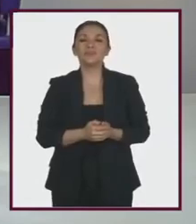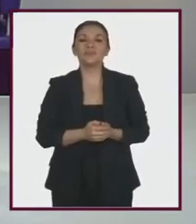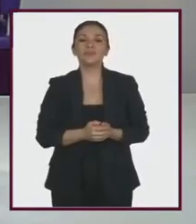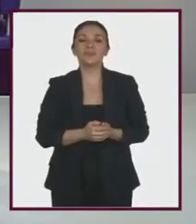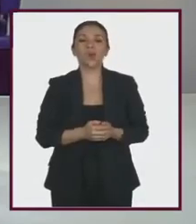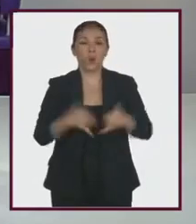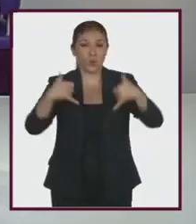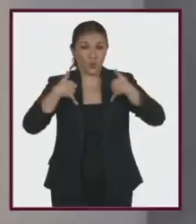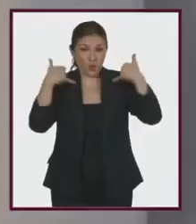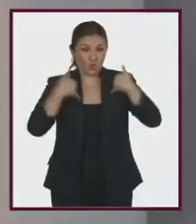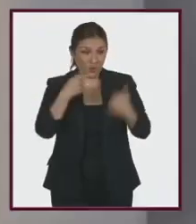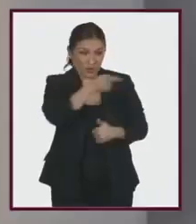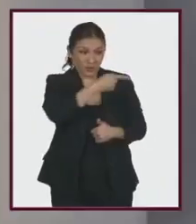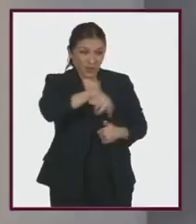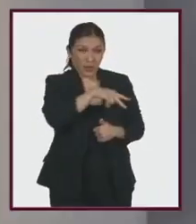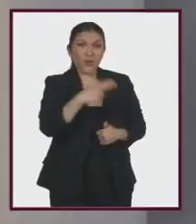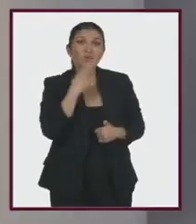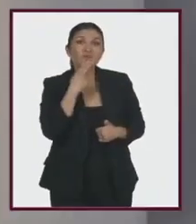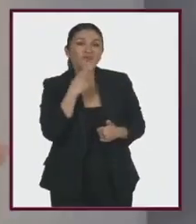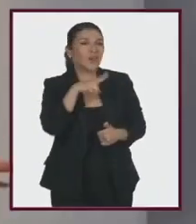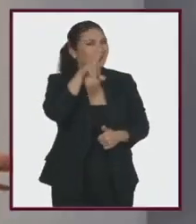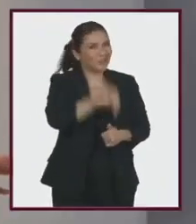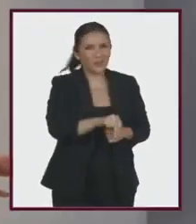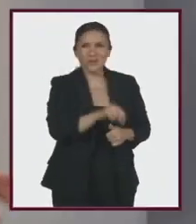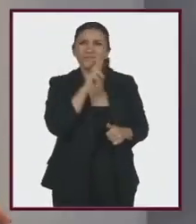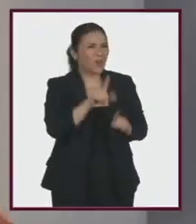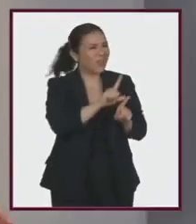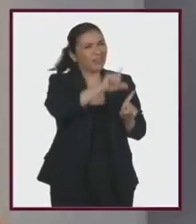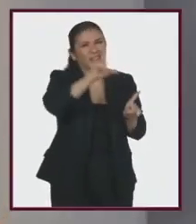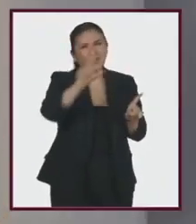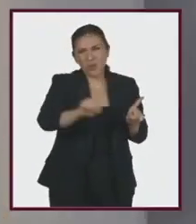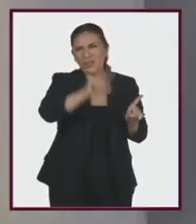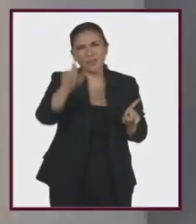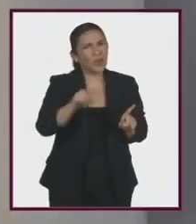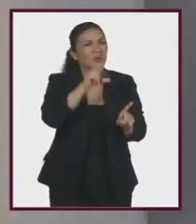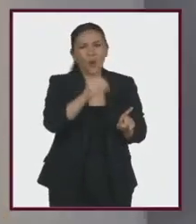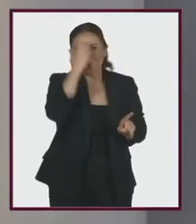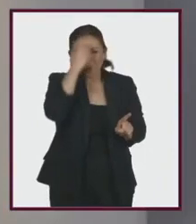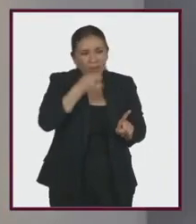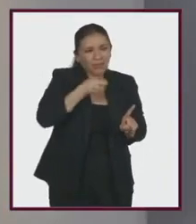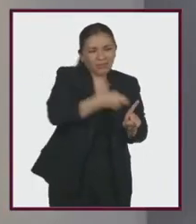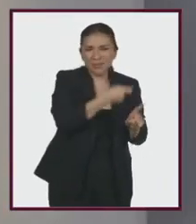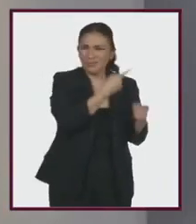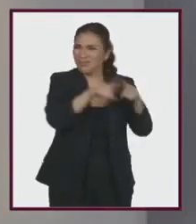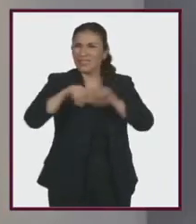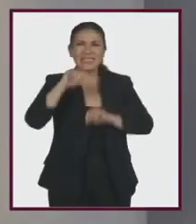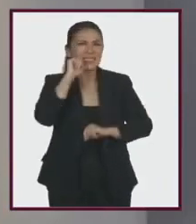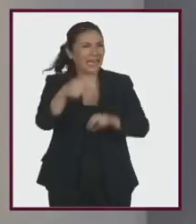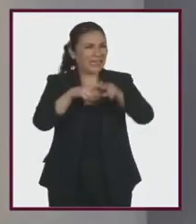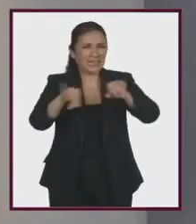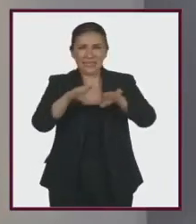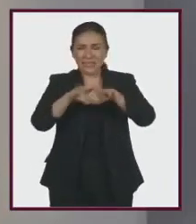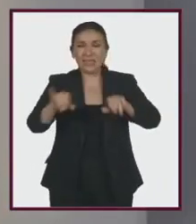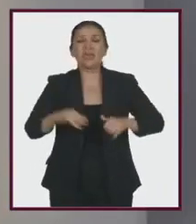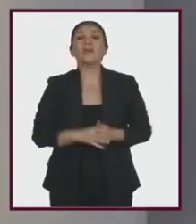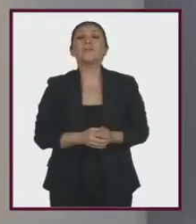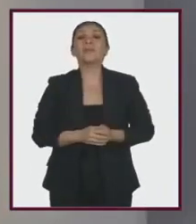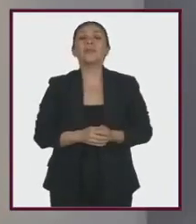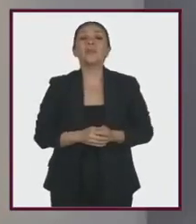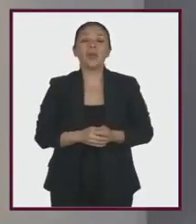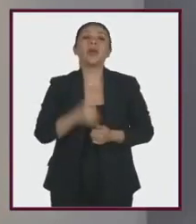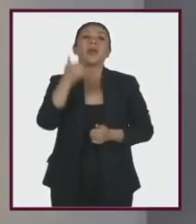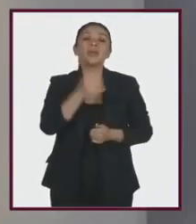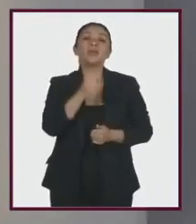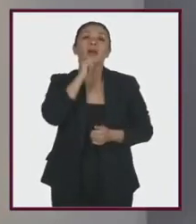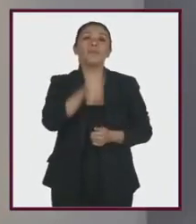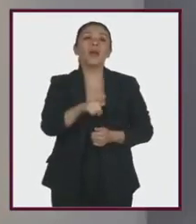en jóvenes, retrasar lo más que podamos el inicio del consumo de las sustancias y pues a poder